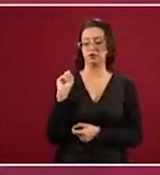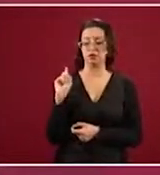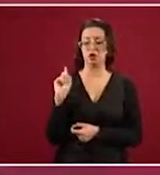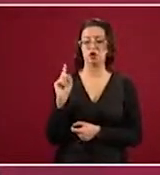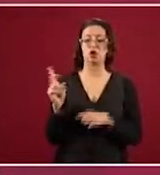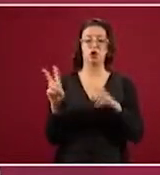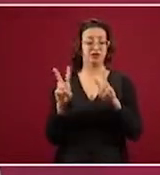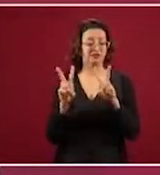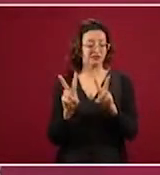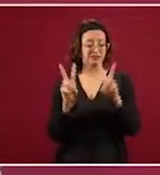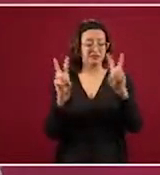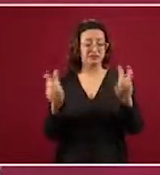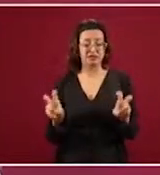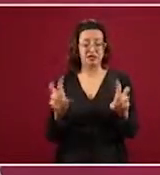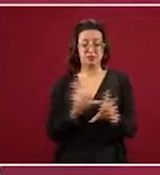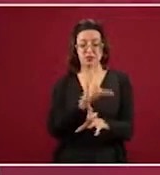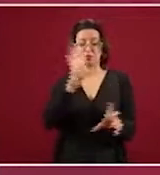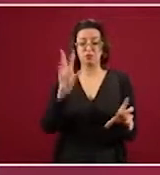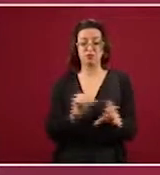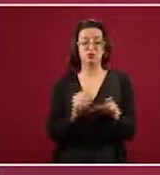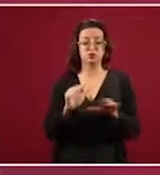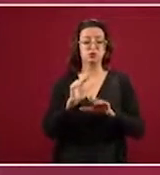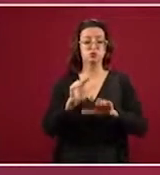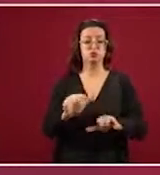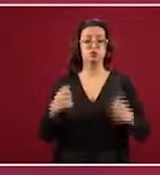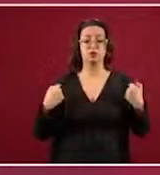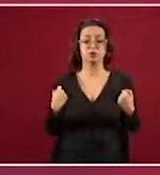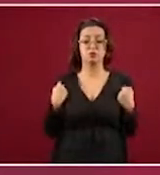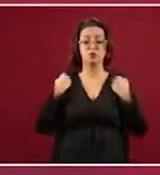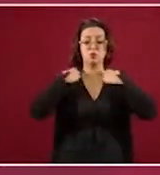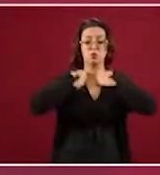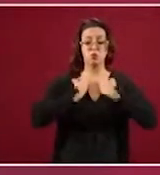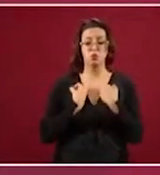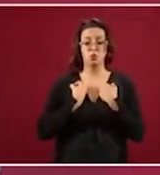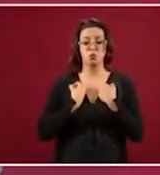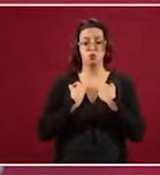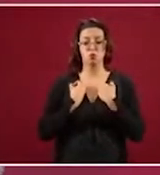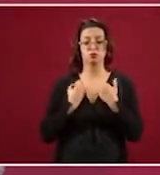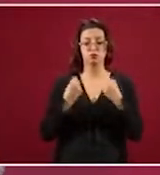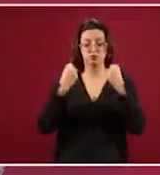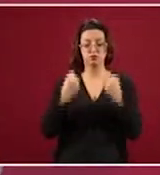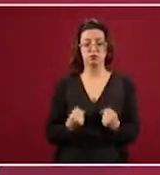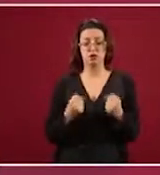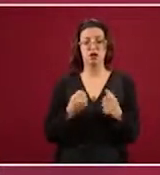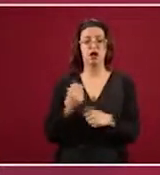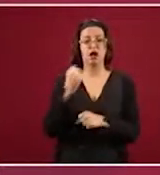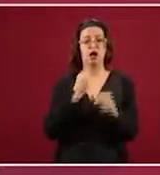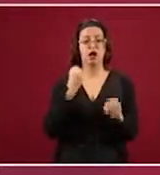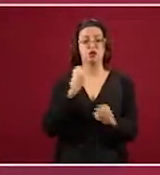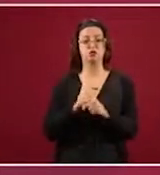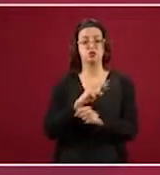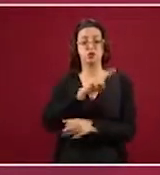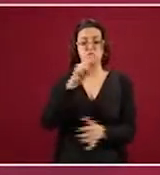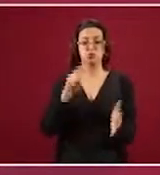la mochila segura. Cuando se creó esto en 2017,